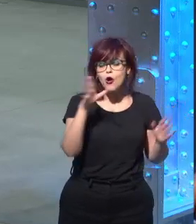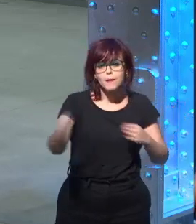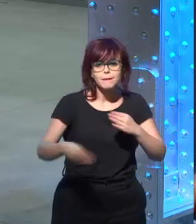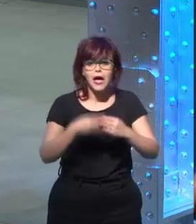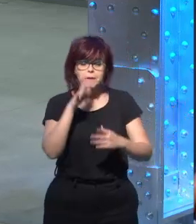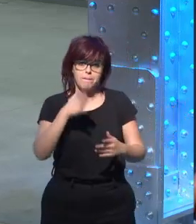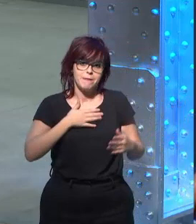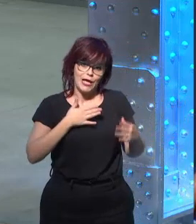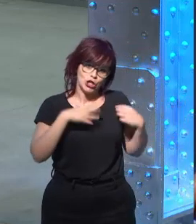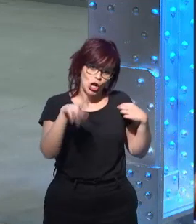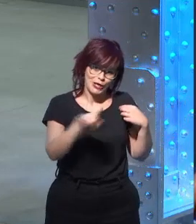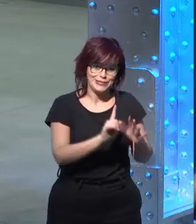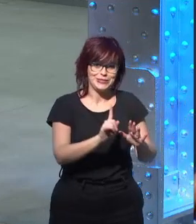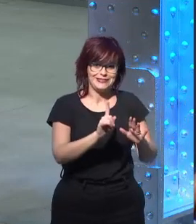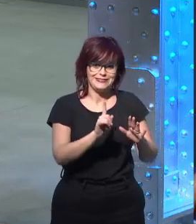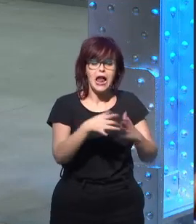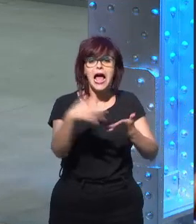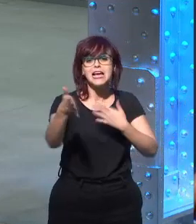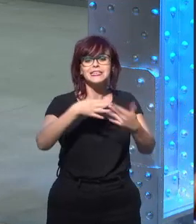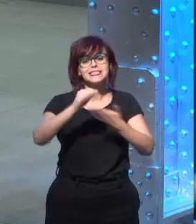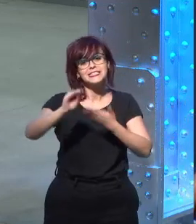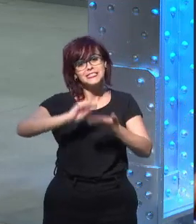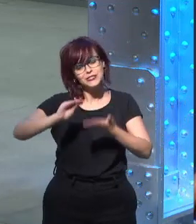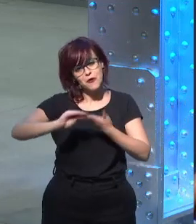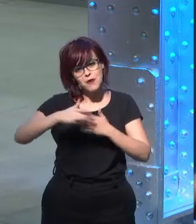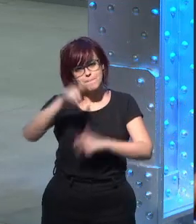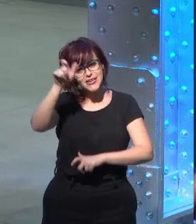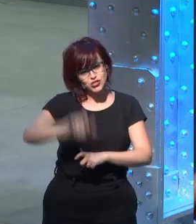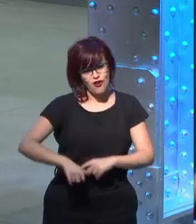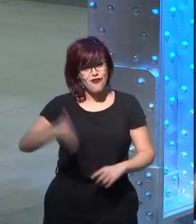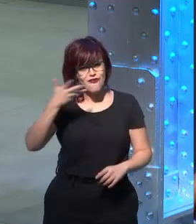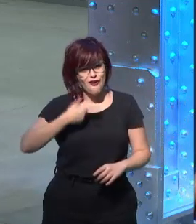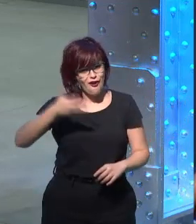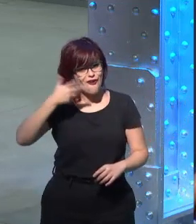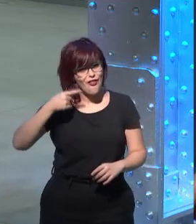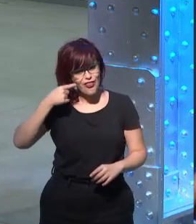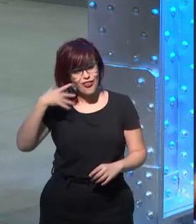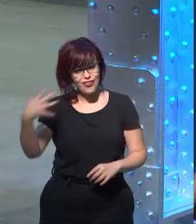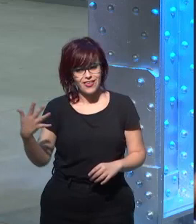que no son mías, que las ha escrito una persona muy conocida